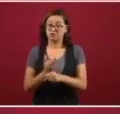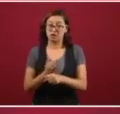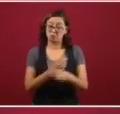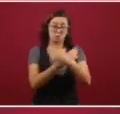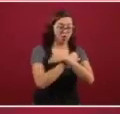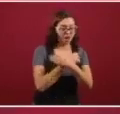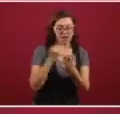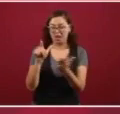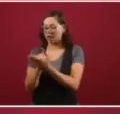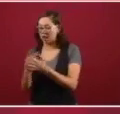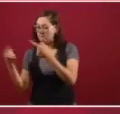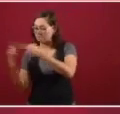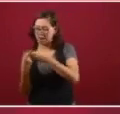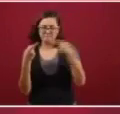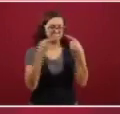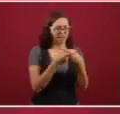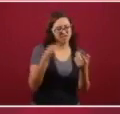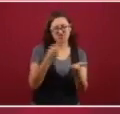Pero